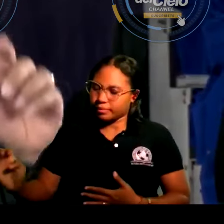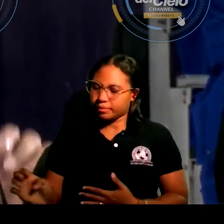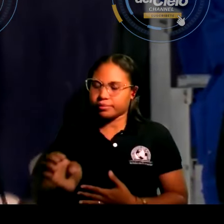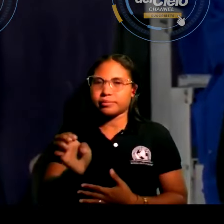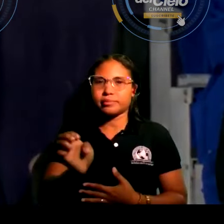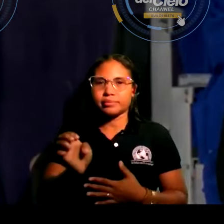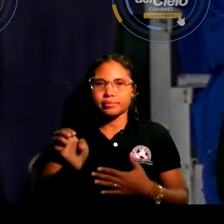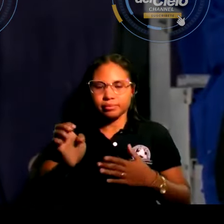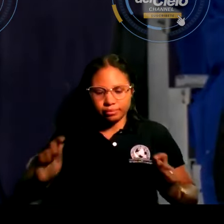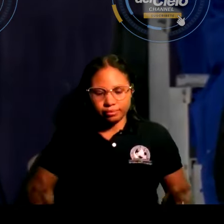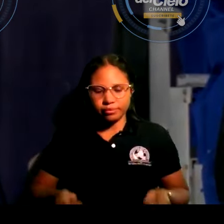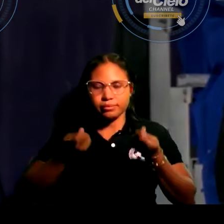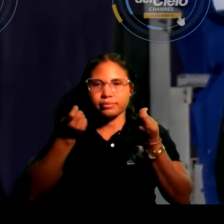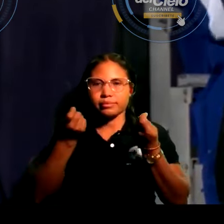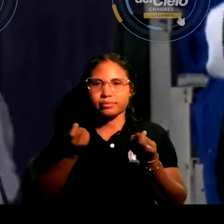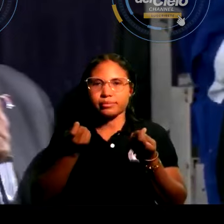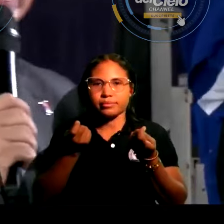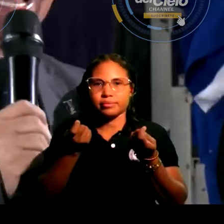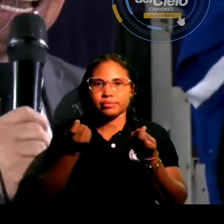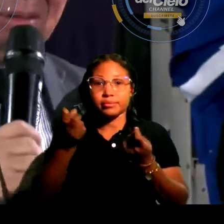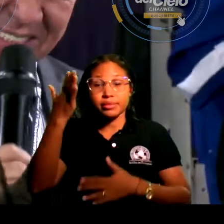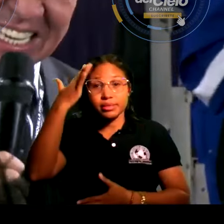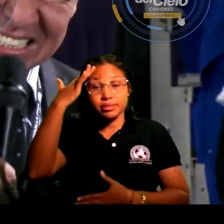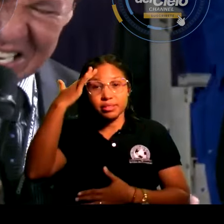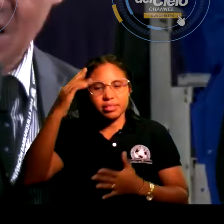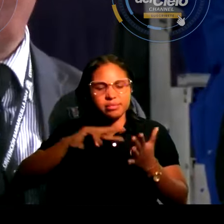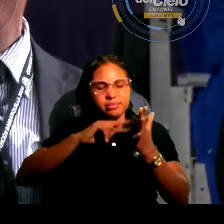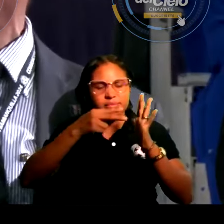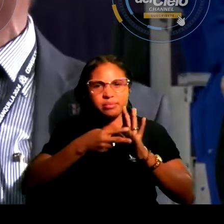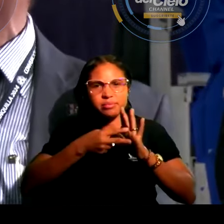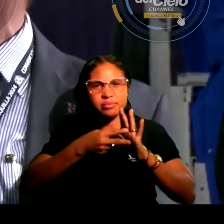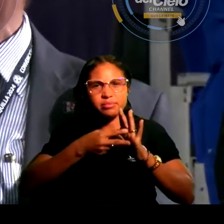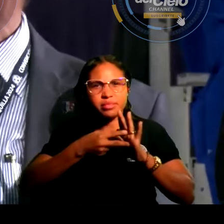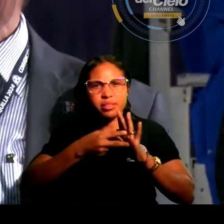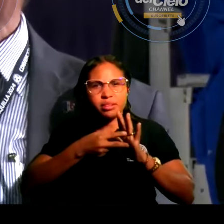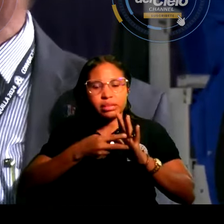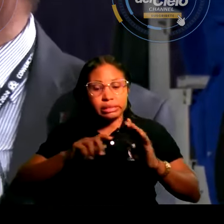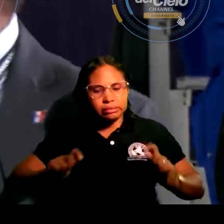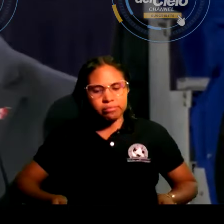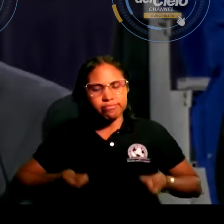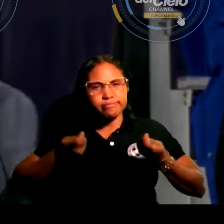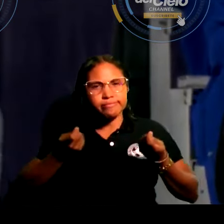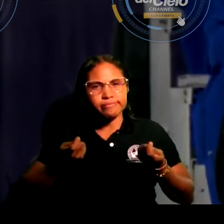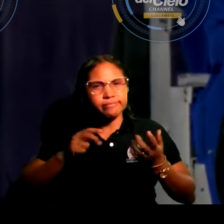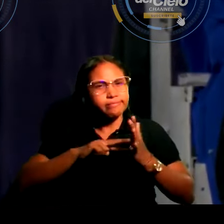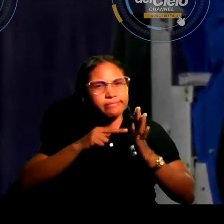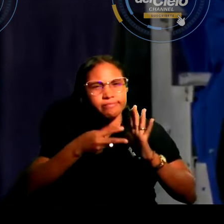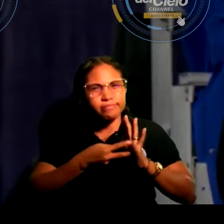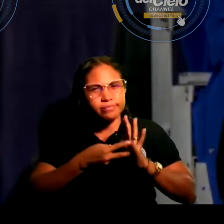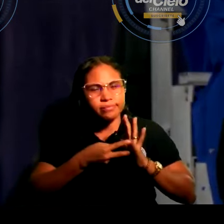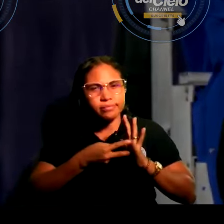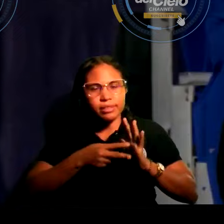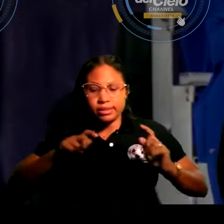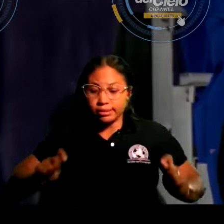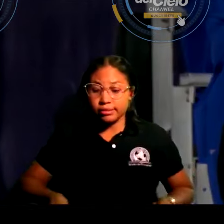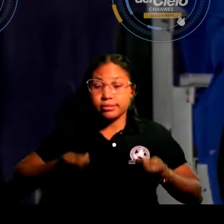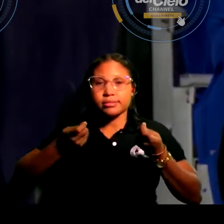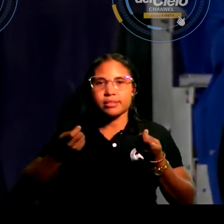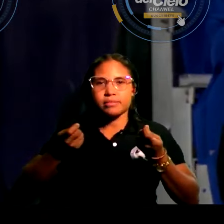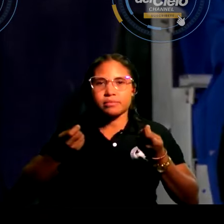salva. ¿Usted sabe qué significa ser salvo? Ser salvo es ser